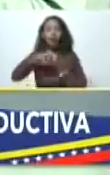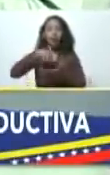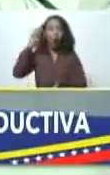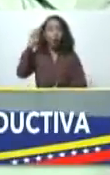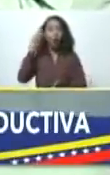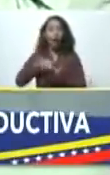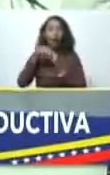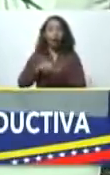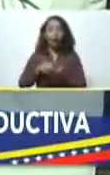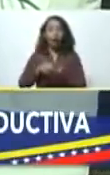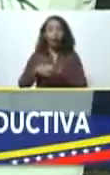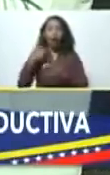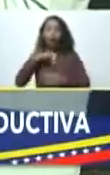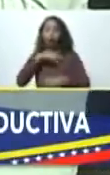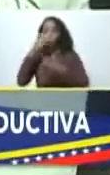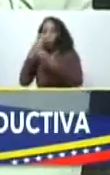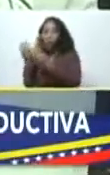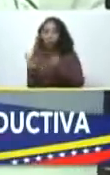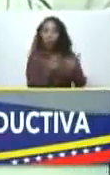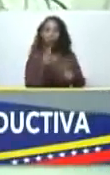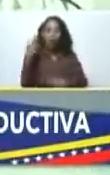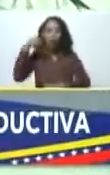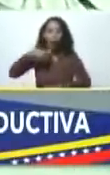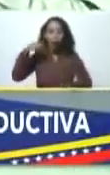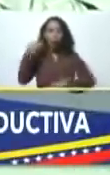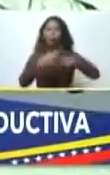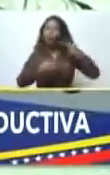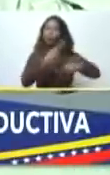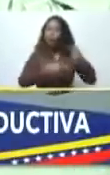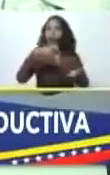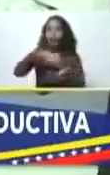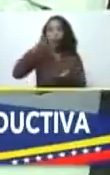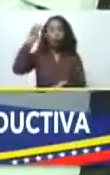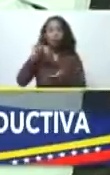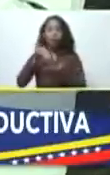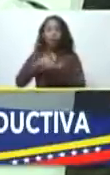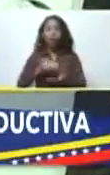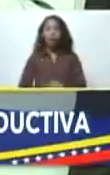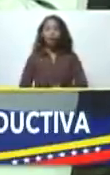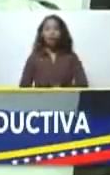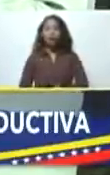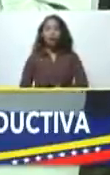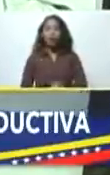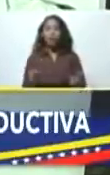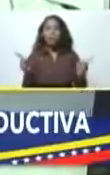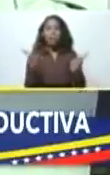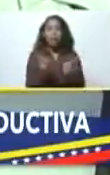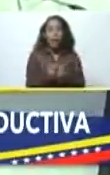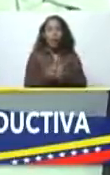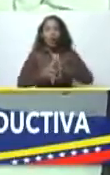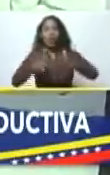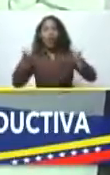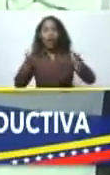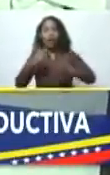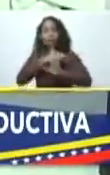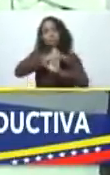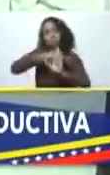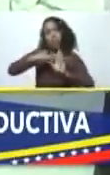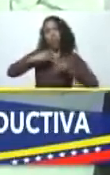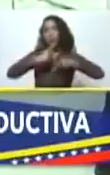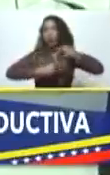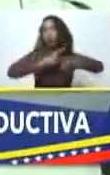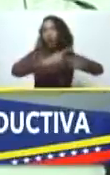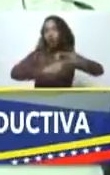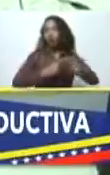le damos la bienvenida. Aquí se encuentran productores del estado Miranda, pequeños, grandes, medianos productores.